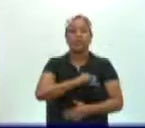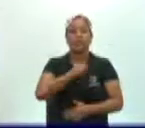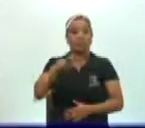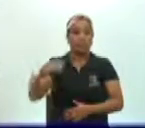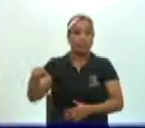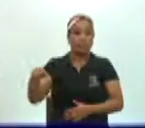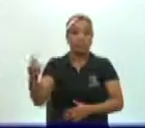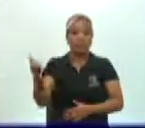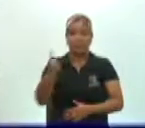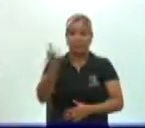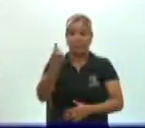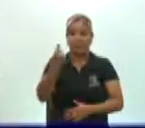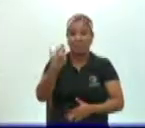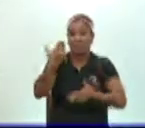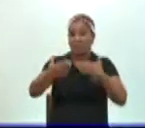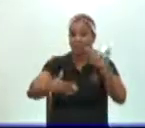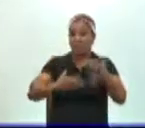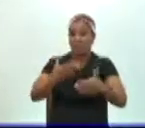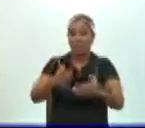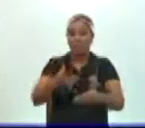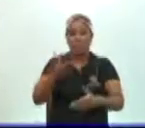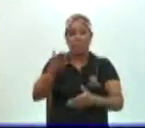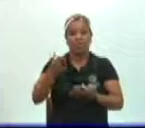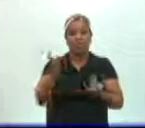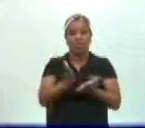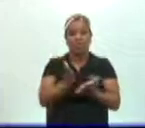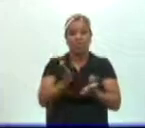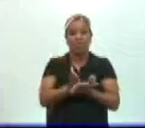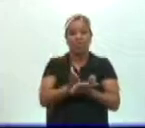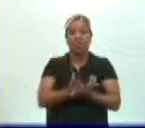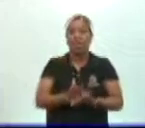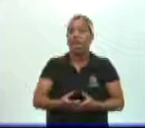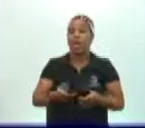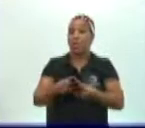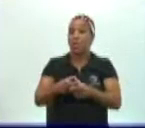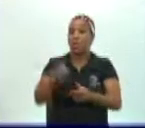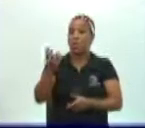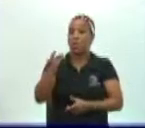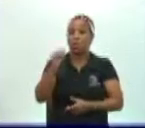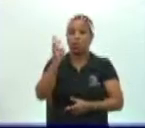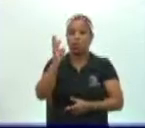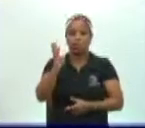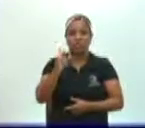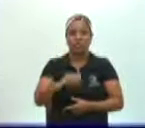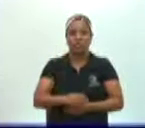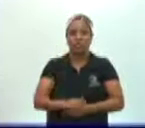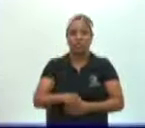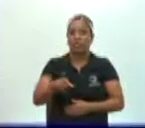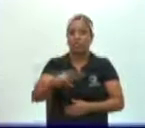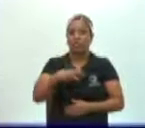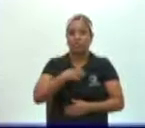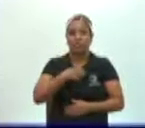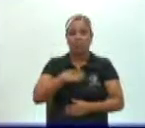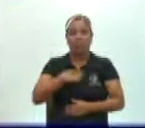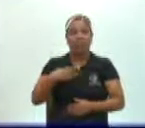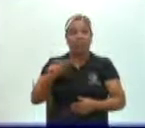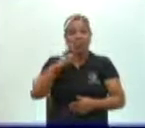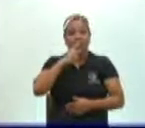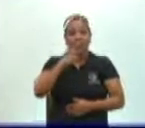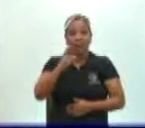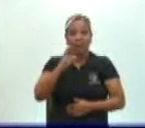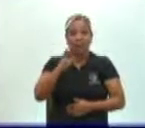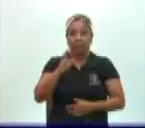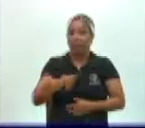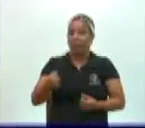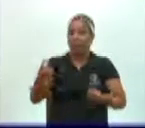principales procesos que vamos a estudiar en la unidad número 3. Ahí tenemos la revolución anticolonial encabezada por